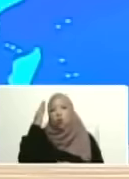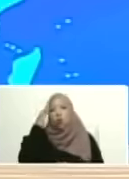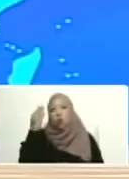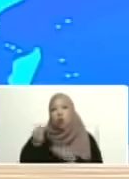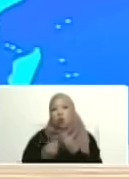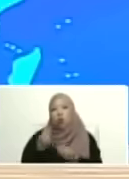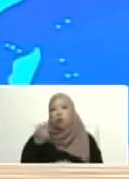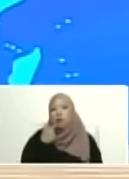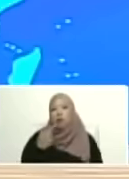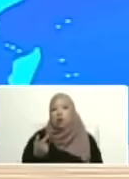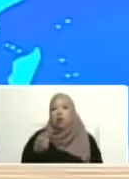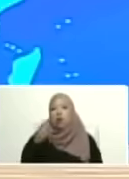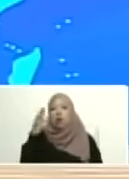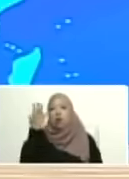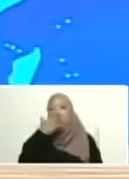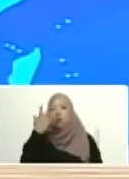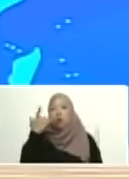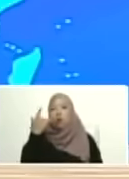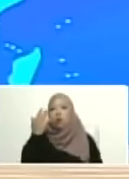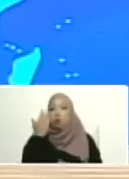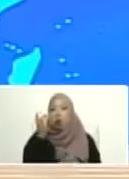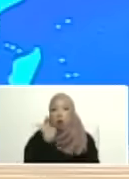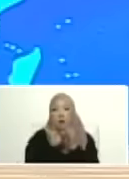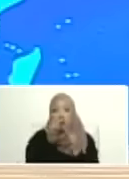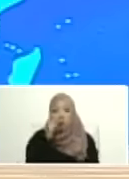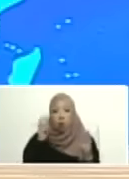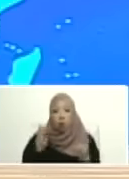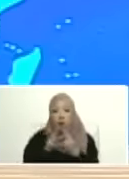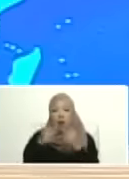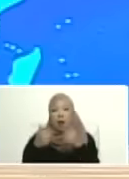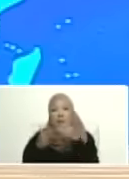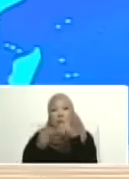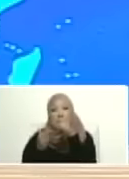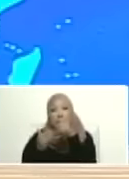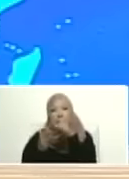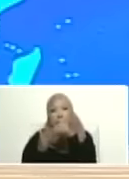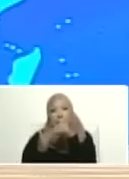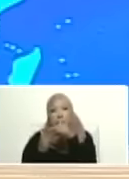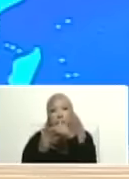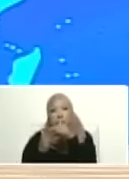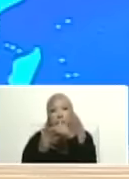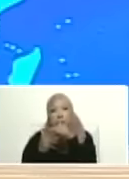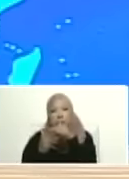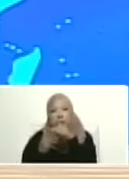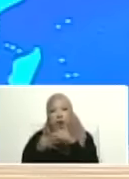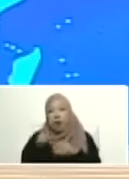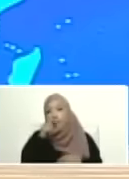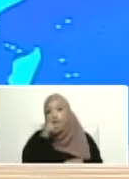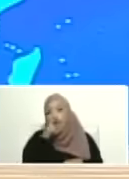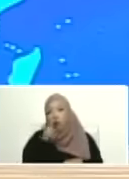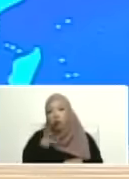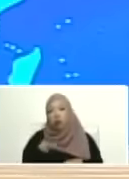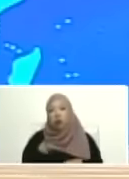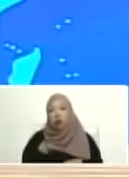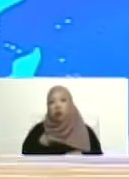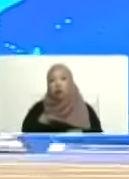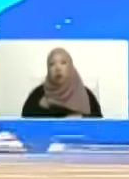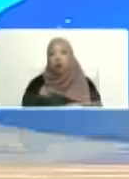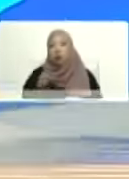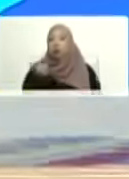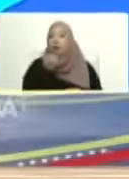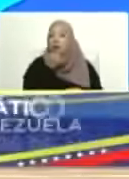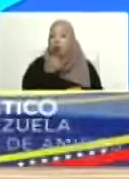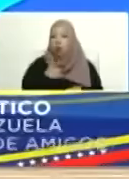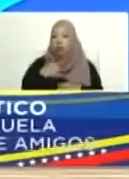dijo a mí Obama, cara a cara, face to face, en Panamá. Me dijo Maduro, fue un error,